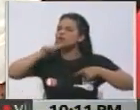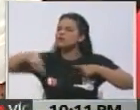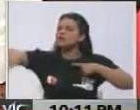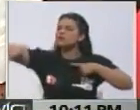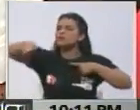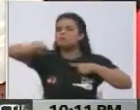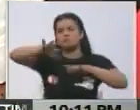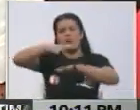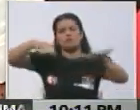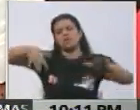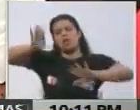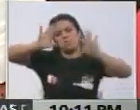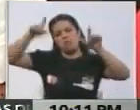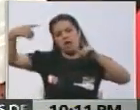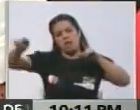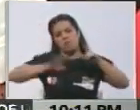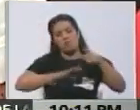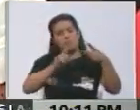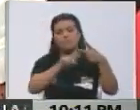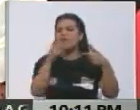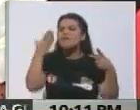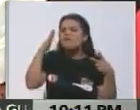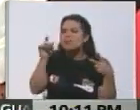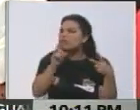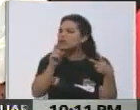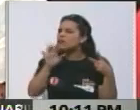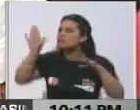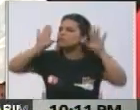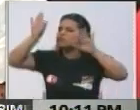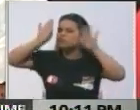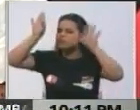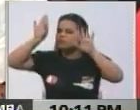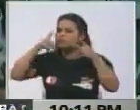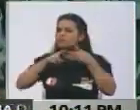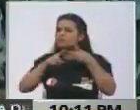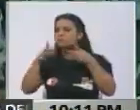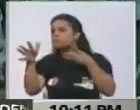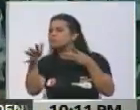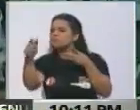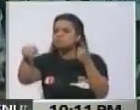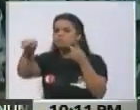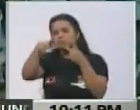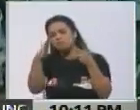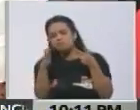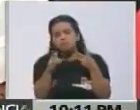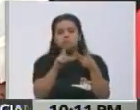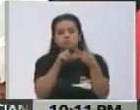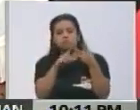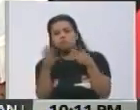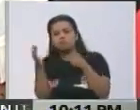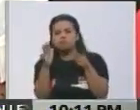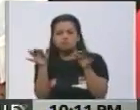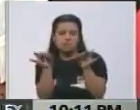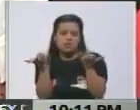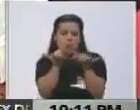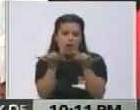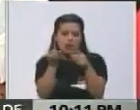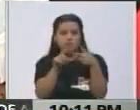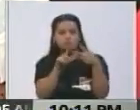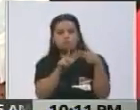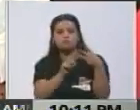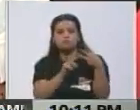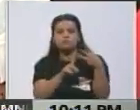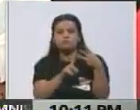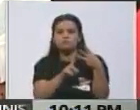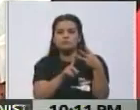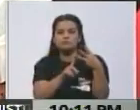La gran mayoría. ¿De Facebook? Más o menos. También casi los mismos. Son